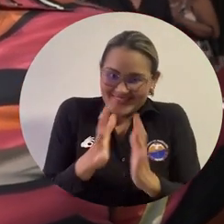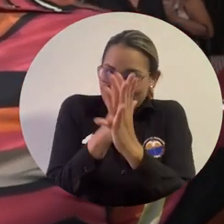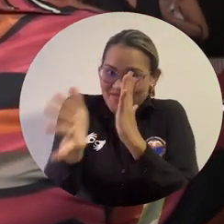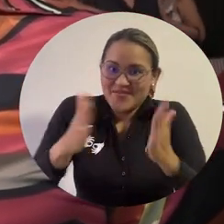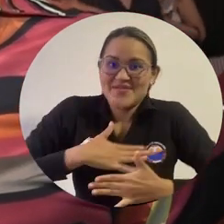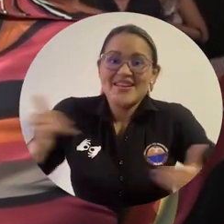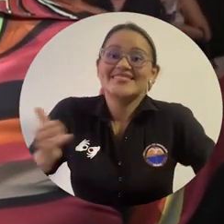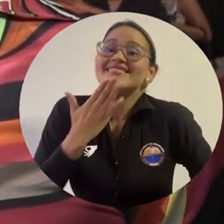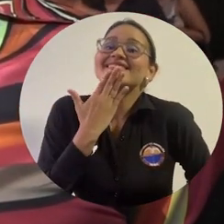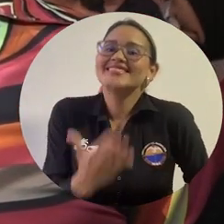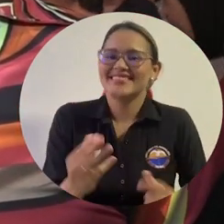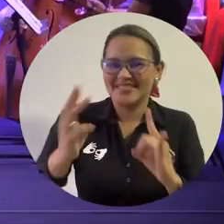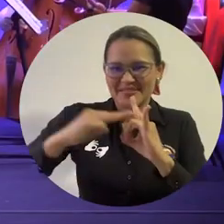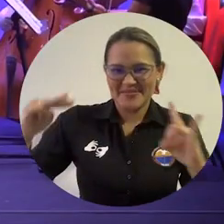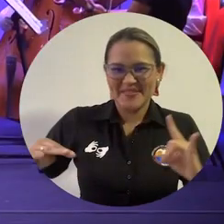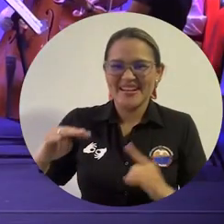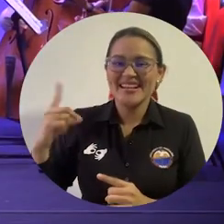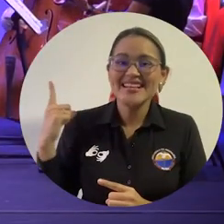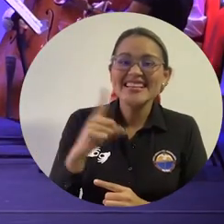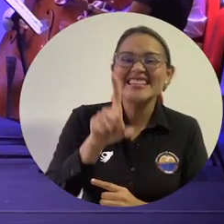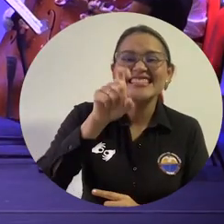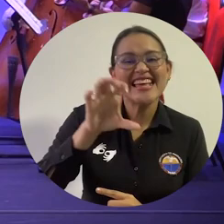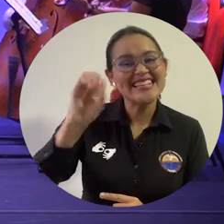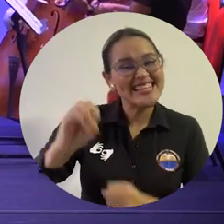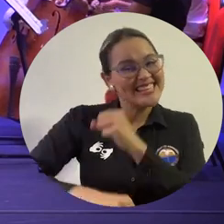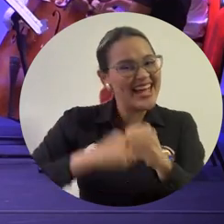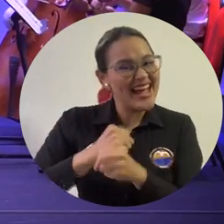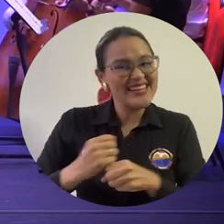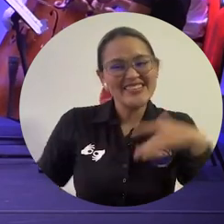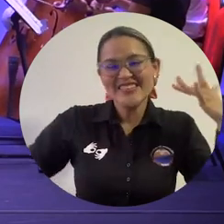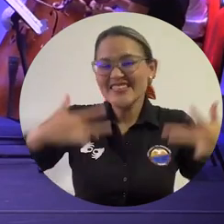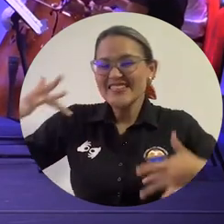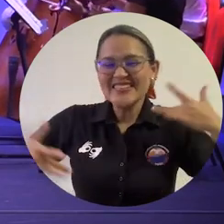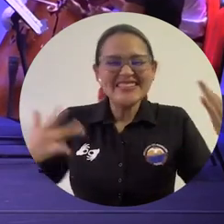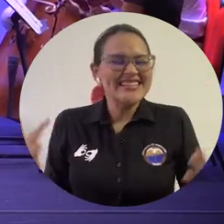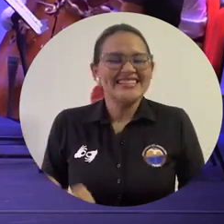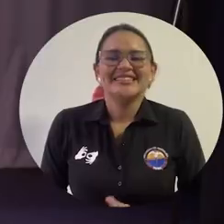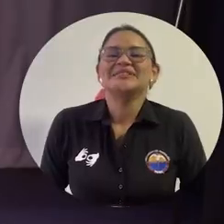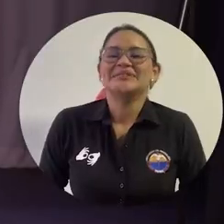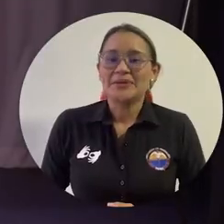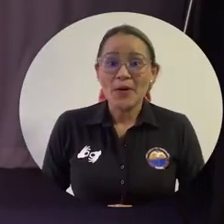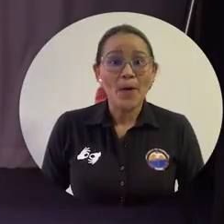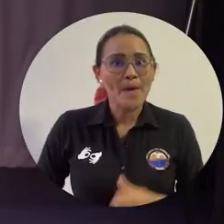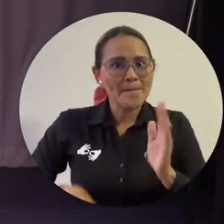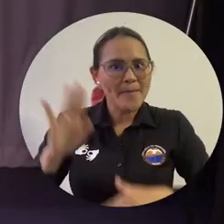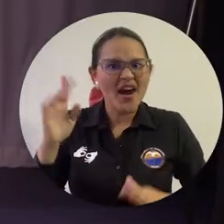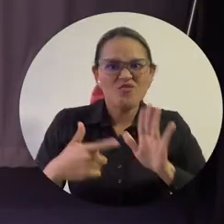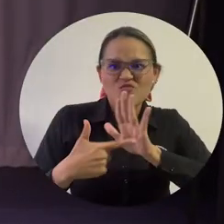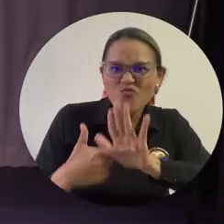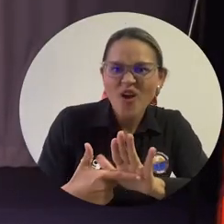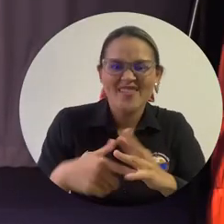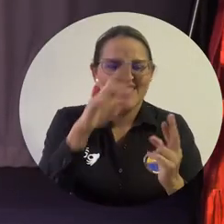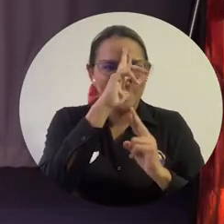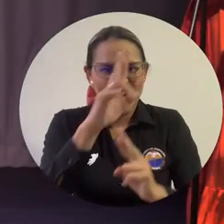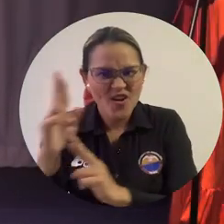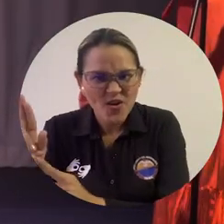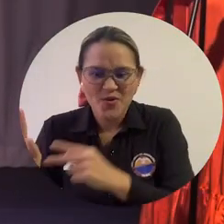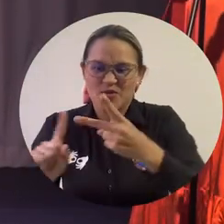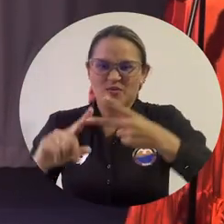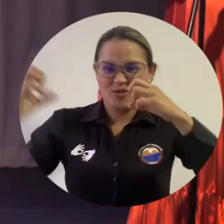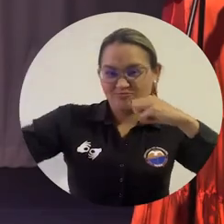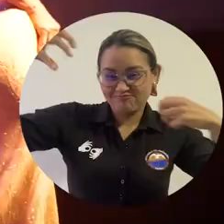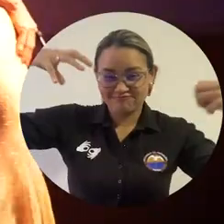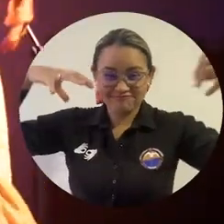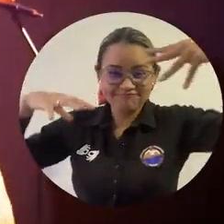queremos decirles que estamos muy felices. Gracias Unimagdalena por estos 60 años bien gozados y vividos. Fue todo un show compuesto de